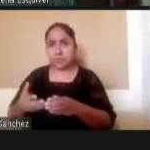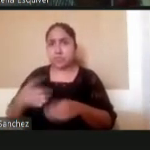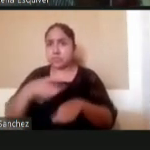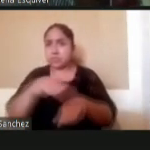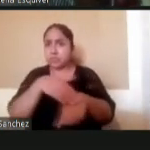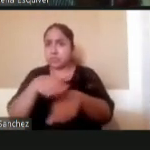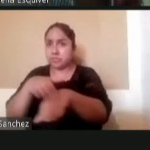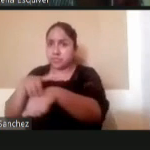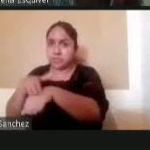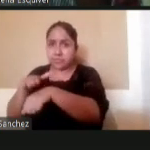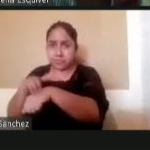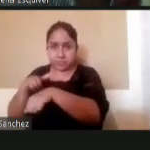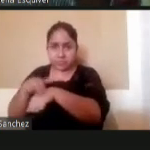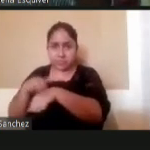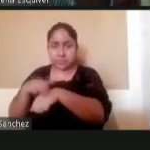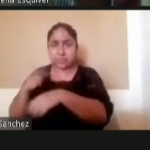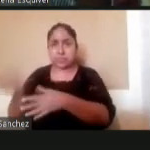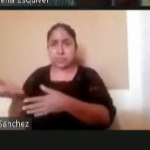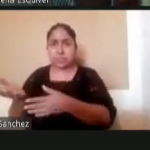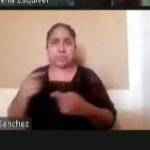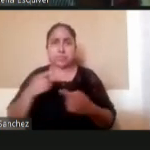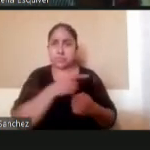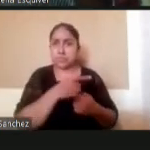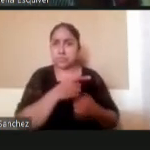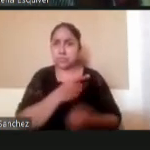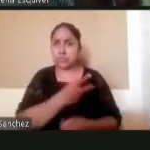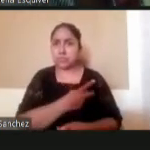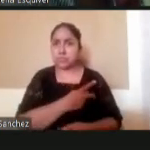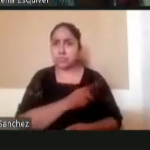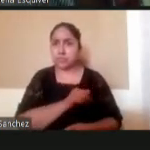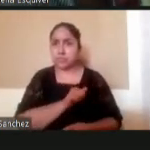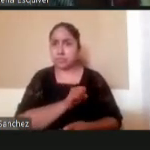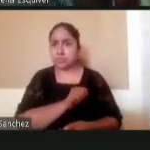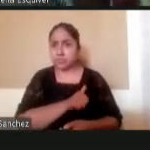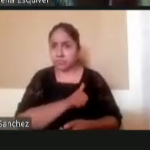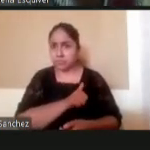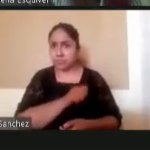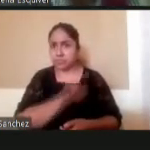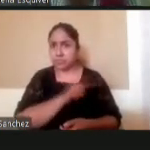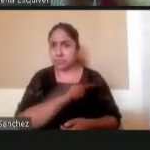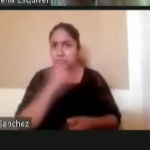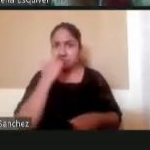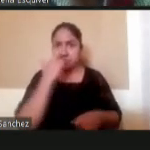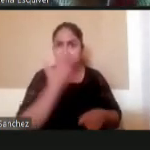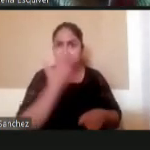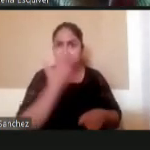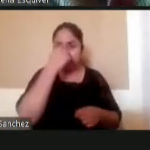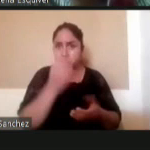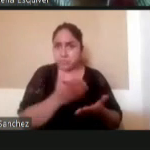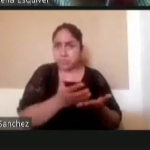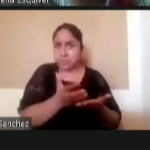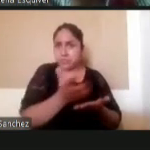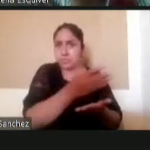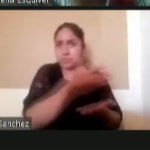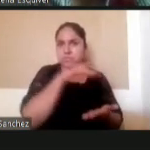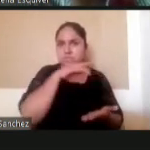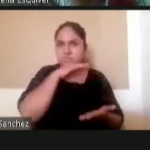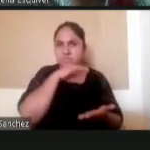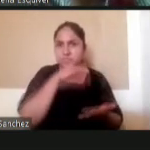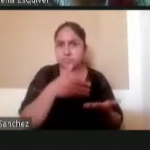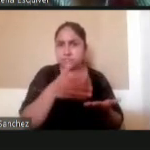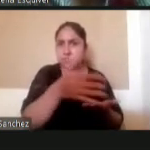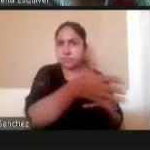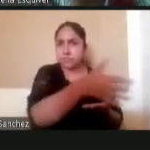ejecutivos de la empresa PASA, a la Dirección de Gobierno y directivos de servicios públicos municipales. En dicha reunión, se discutió y